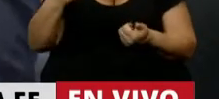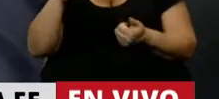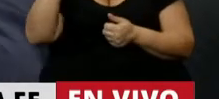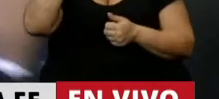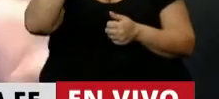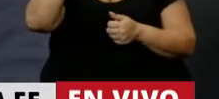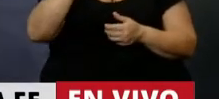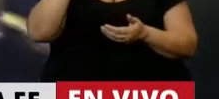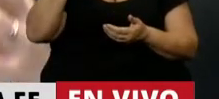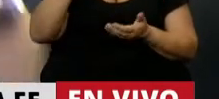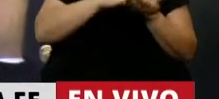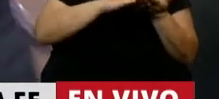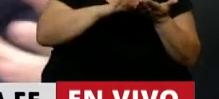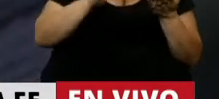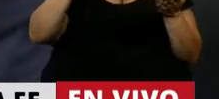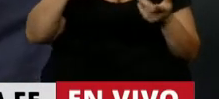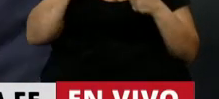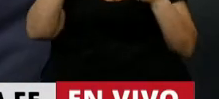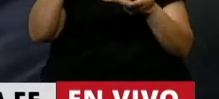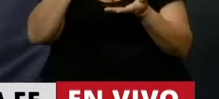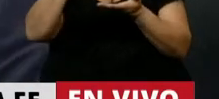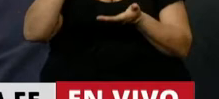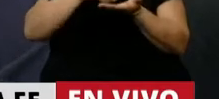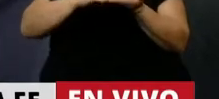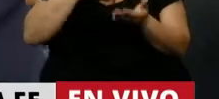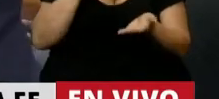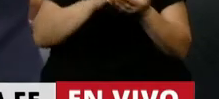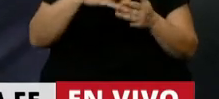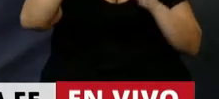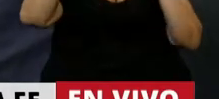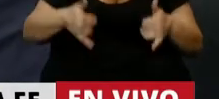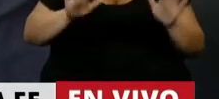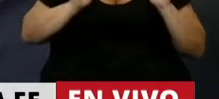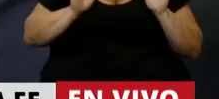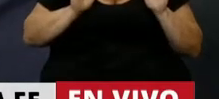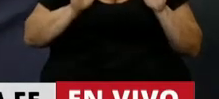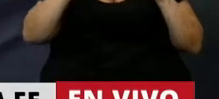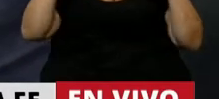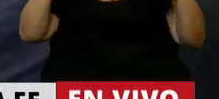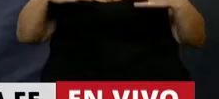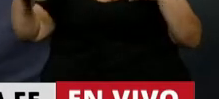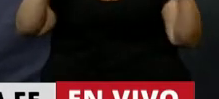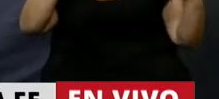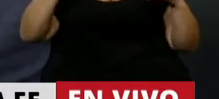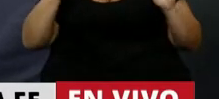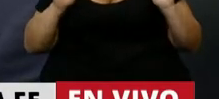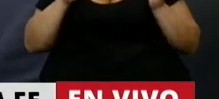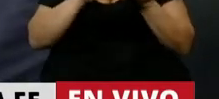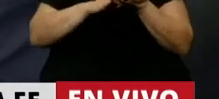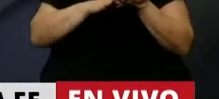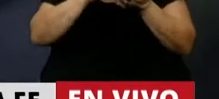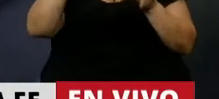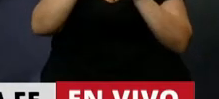o para las jubilaciones mínimas. Nosotros pusimos las jubilaciones mínimas. Acepto que es un tema polémico desde el punto de vista de